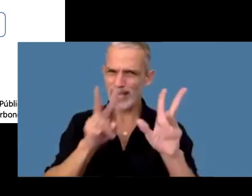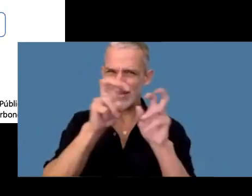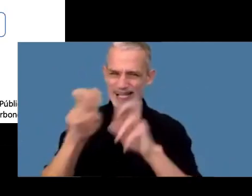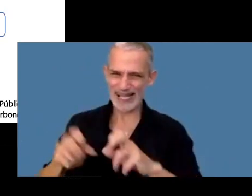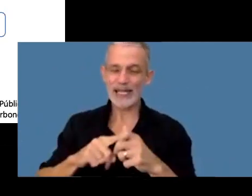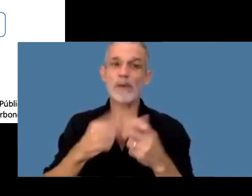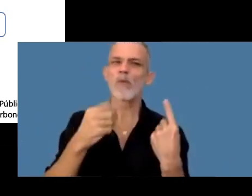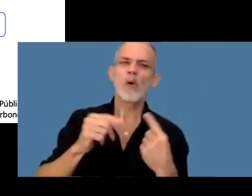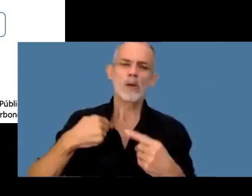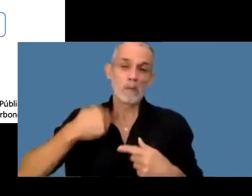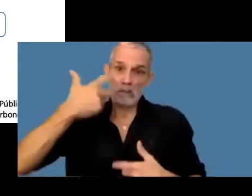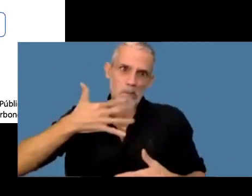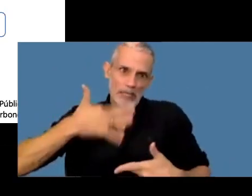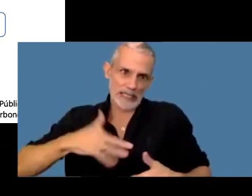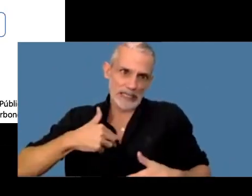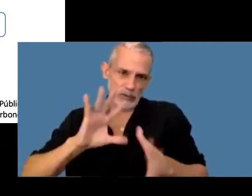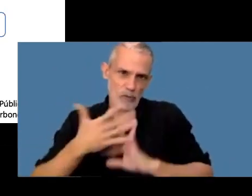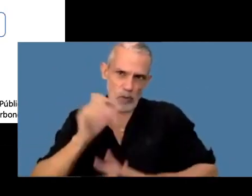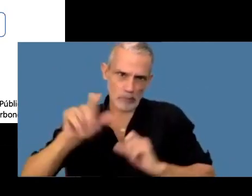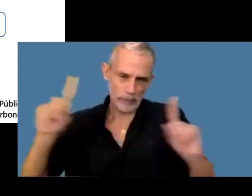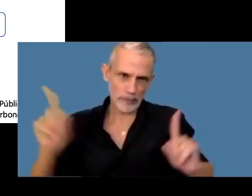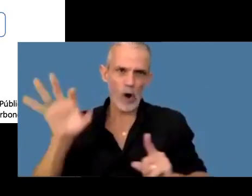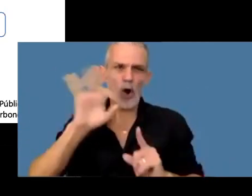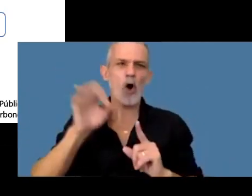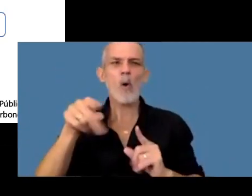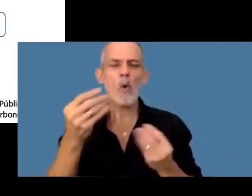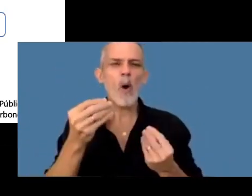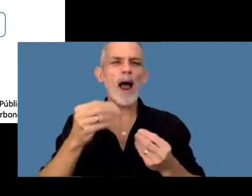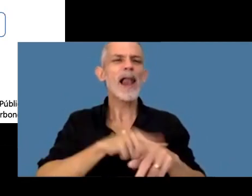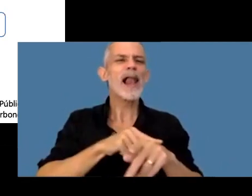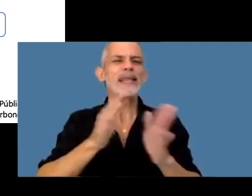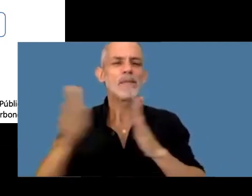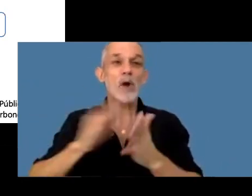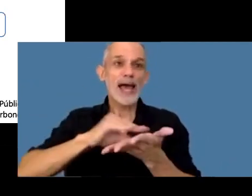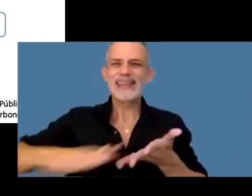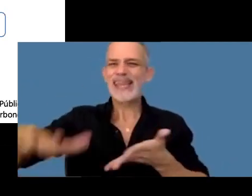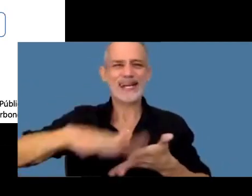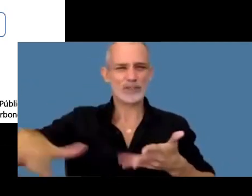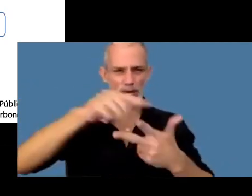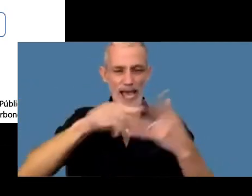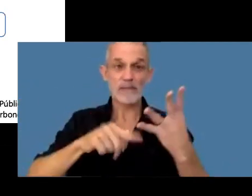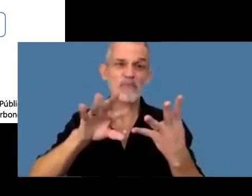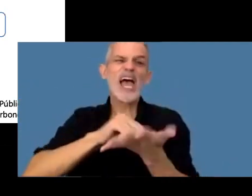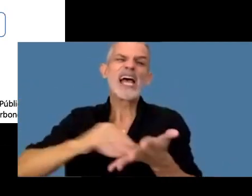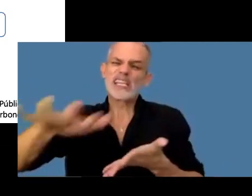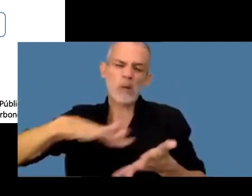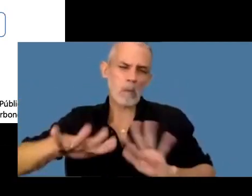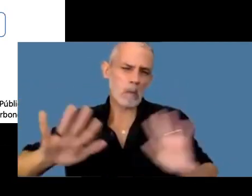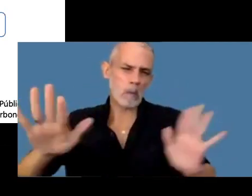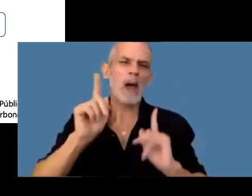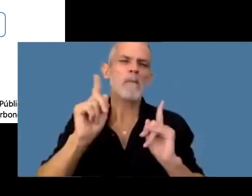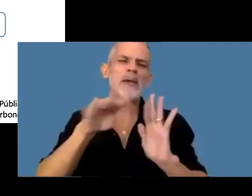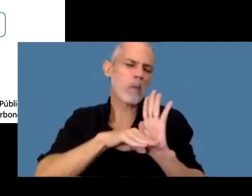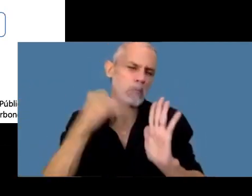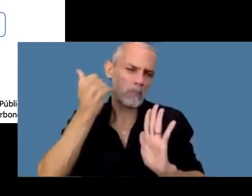o el ámbito subjetivo, el ámbito objetivo, el ámbito temporal y el territorial. El territorial no lo he mencionado acá porque la propia norma ya nos dice se